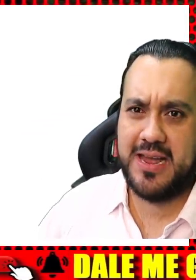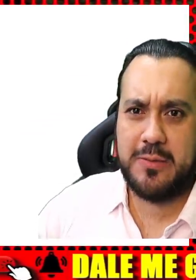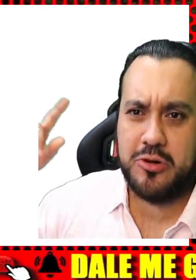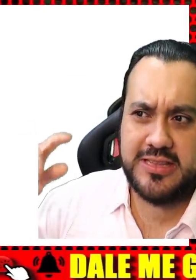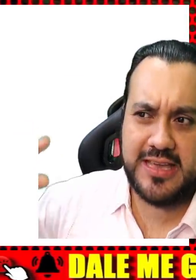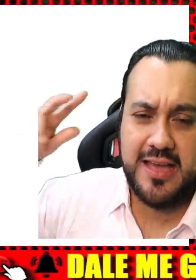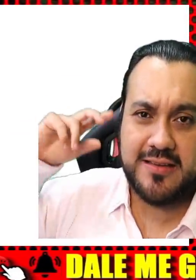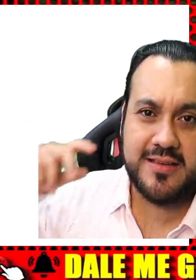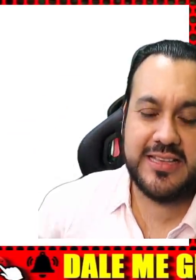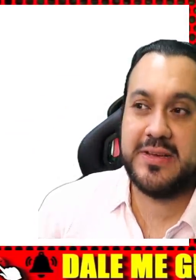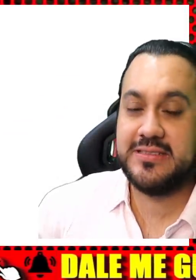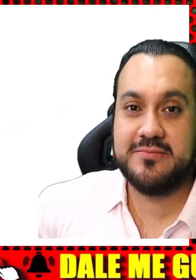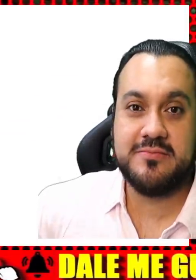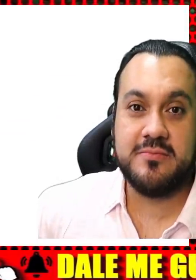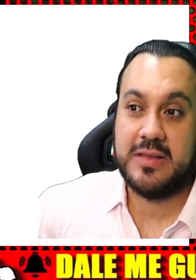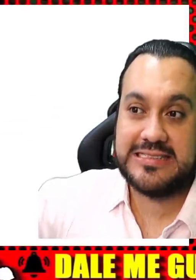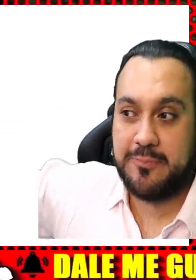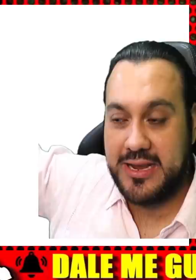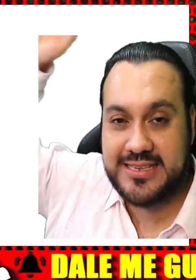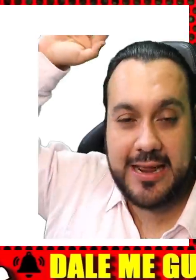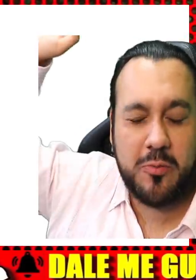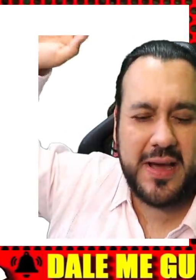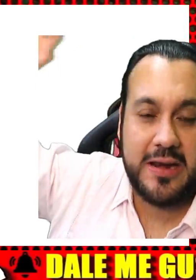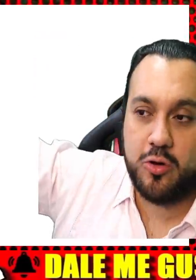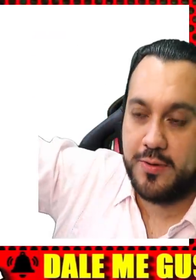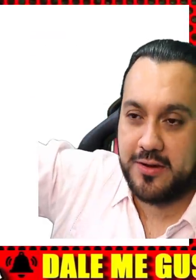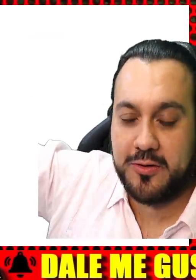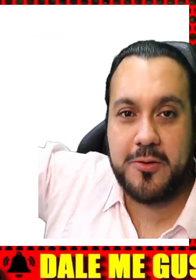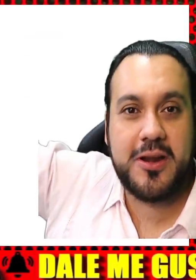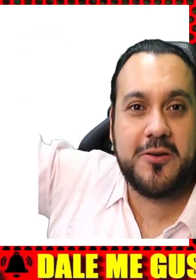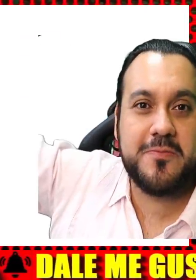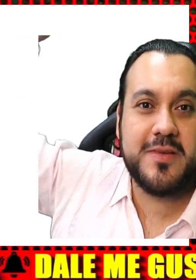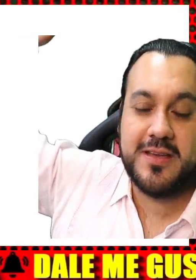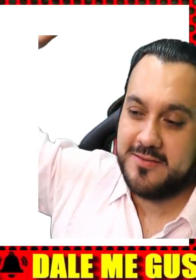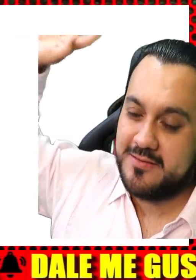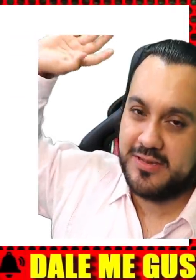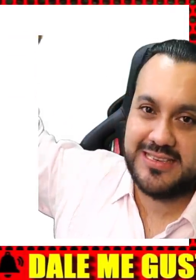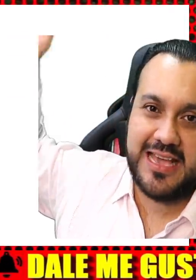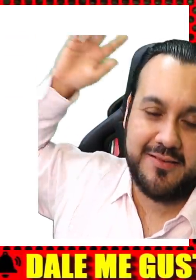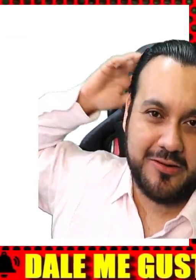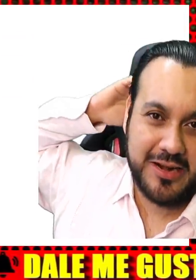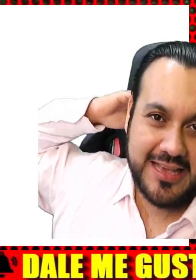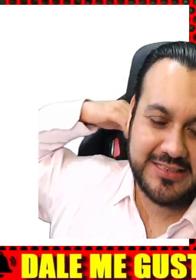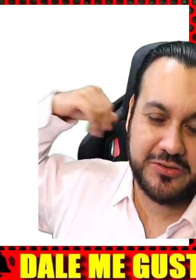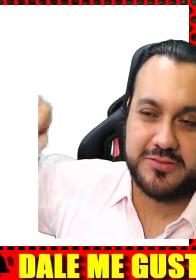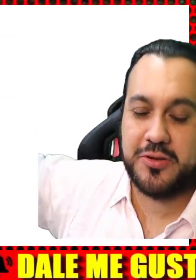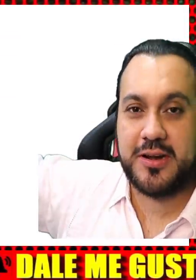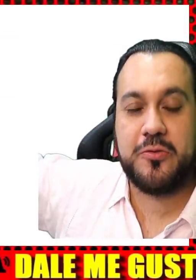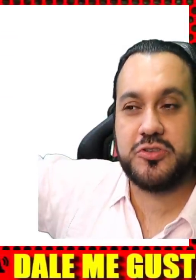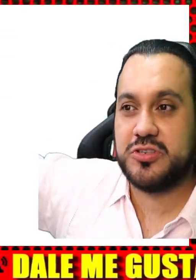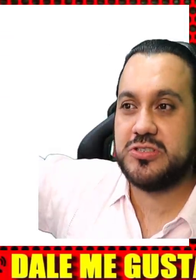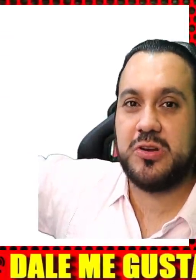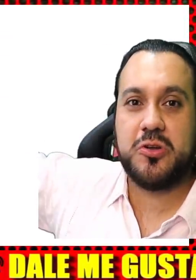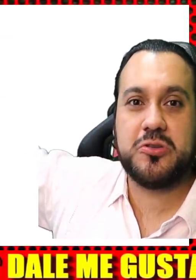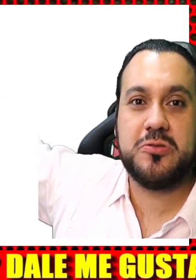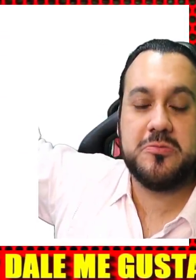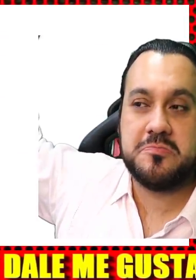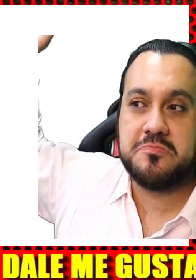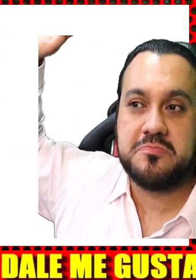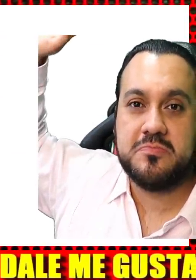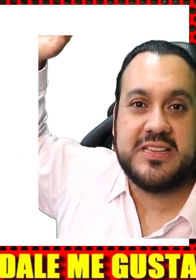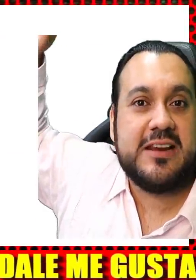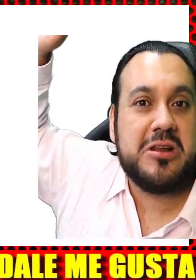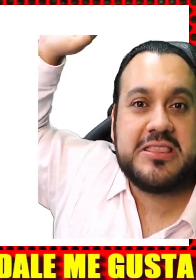garcía al paga la muerte ya es más hasta puede ser que lo pague el gobierno de nuevo león ya saben lo clásico de dio de recursos esto y lo otro